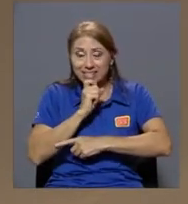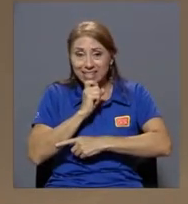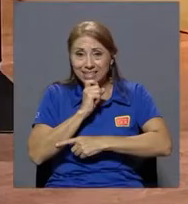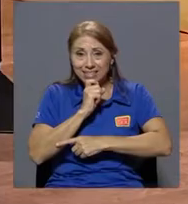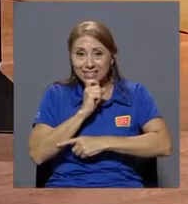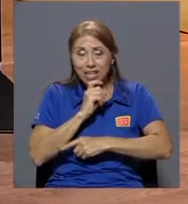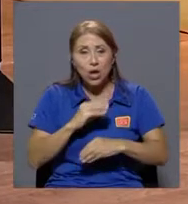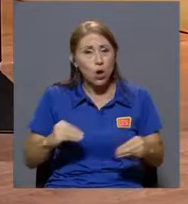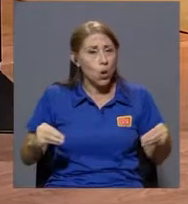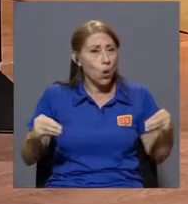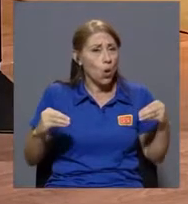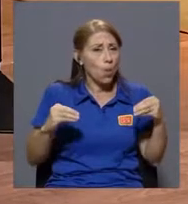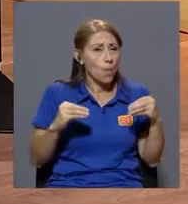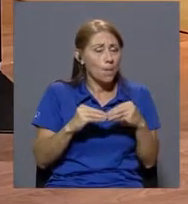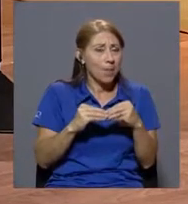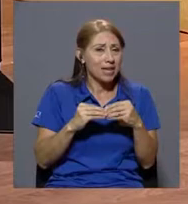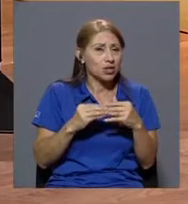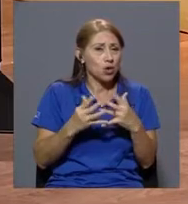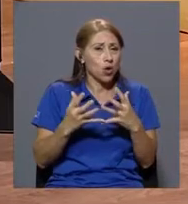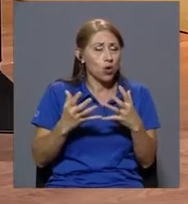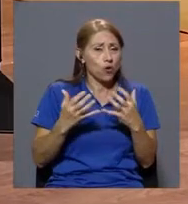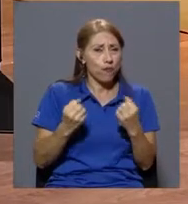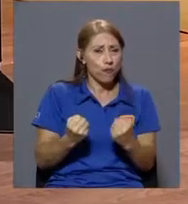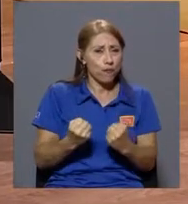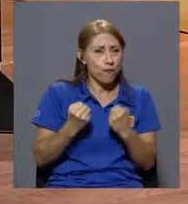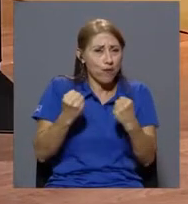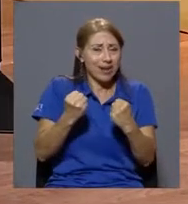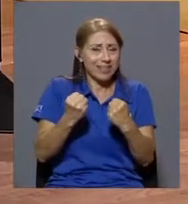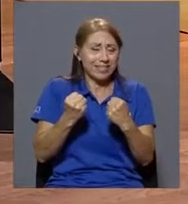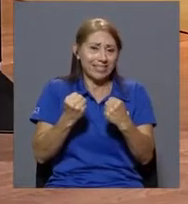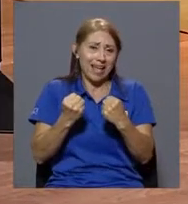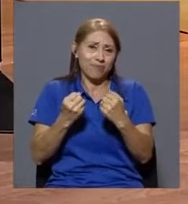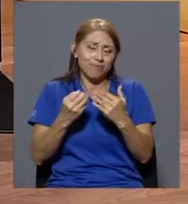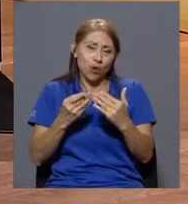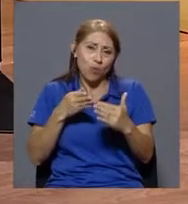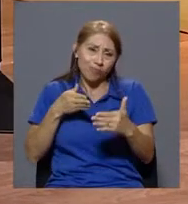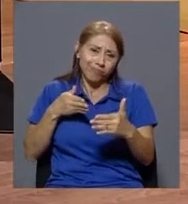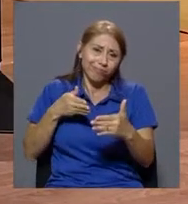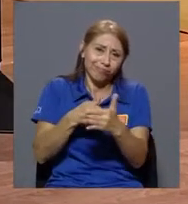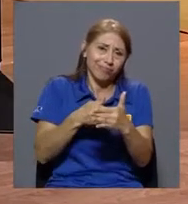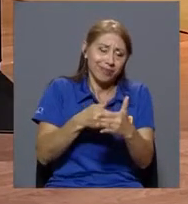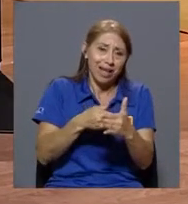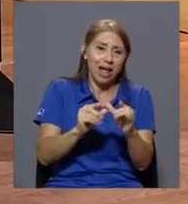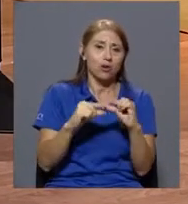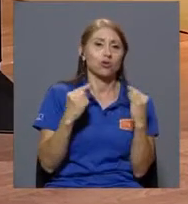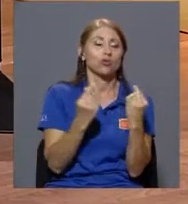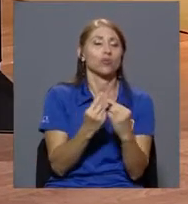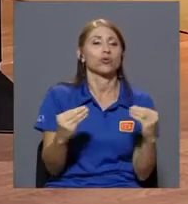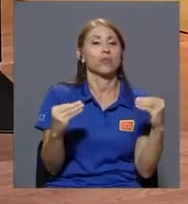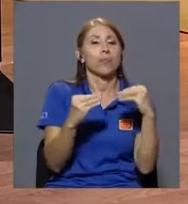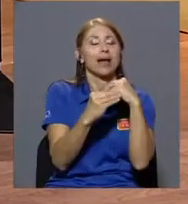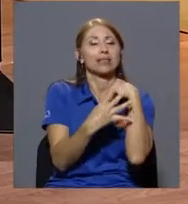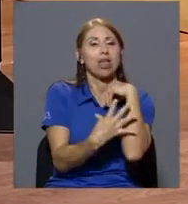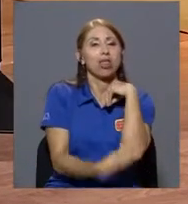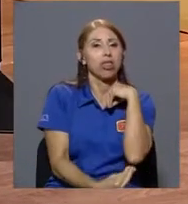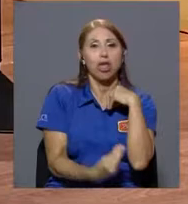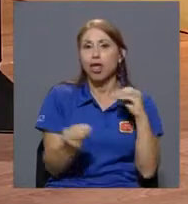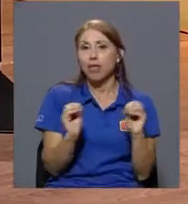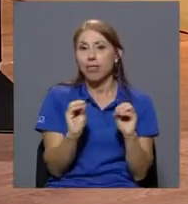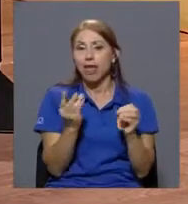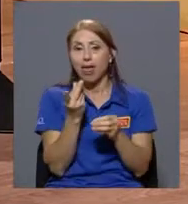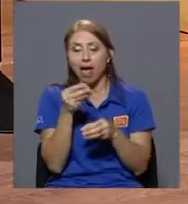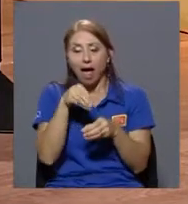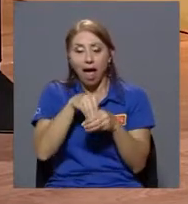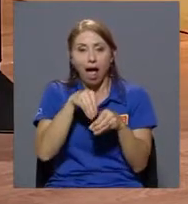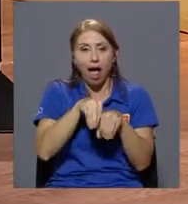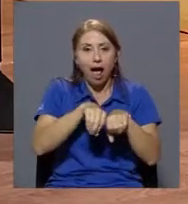peso es en las clases más bajas, que no cuentan con ahorros para sobrevivir, que no tienen la